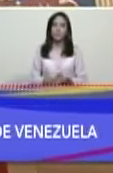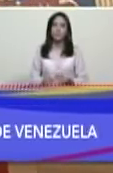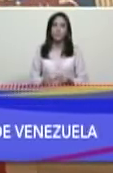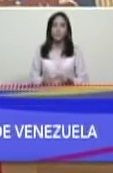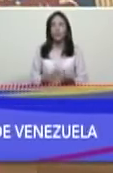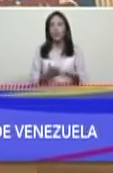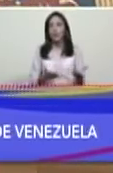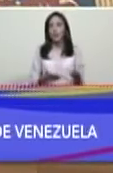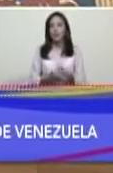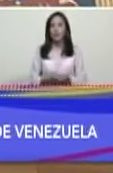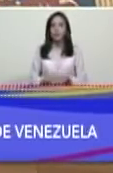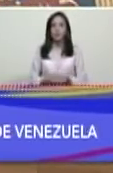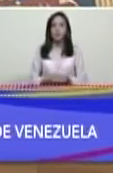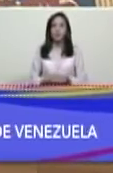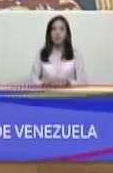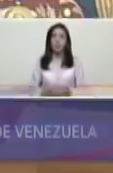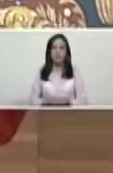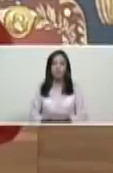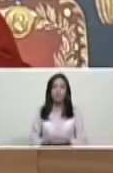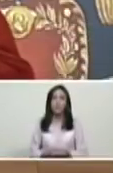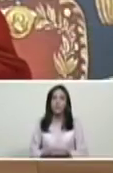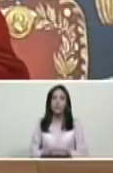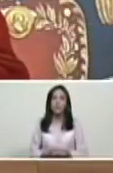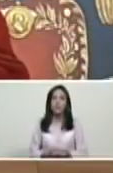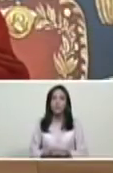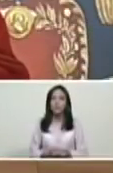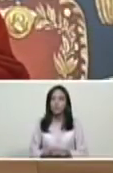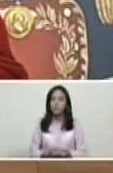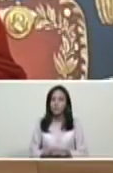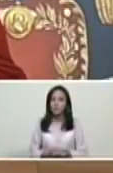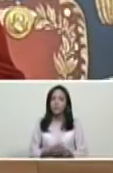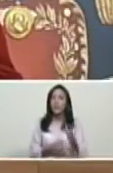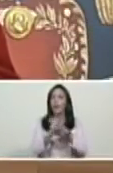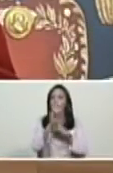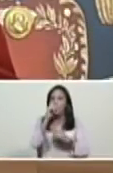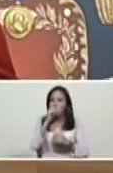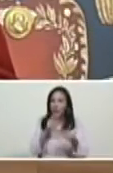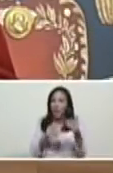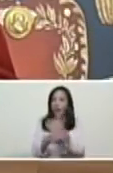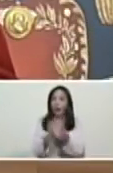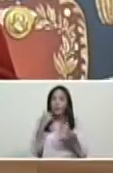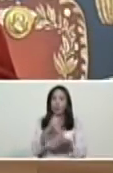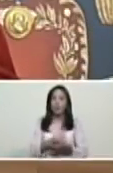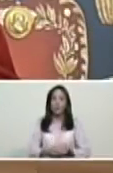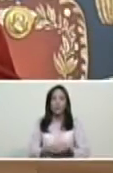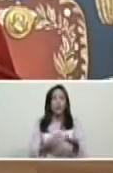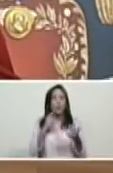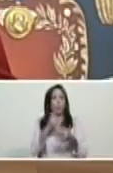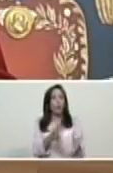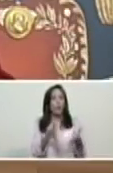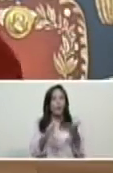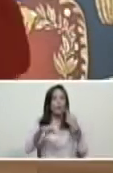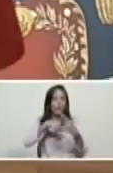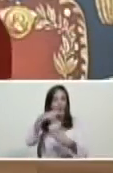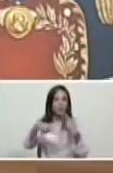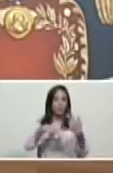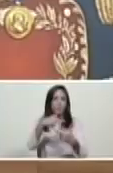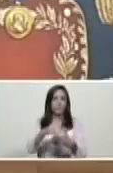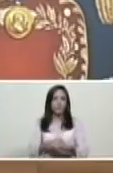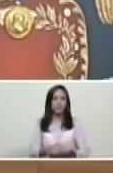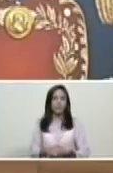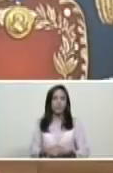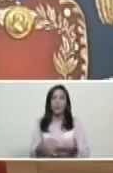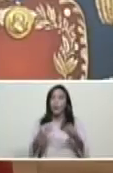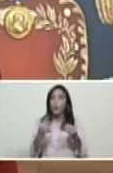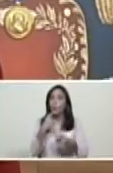ese proceso histórico en el cual el comandante Hugo Chávez Frías, con más del 56% derrota el bipartidismo, ¿se puede decir que hoy, con esta visita a Rusia,